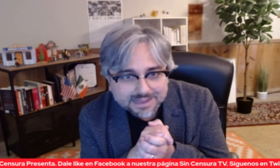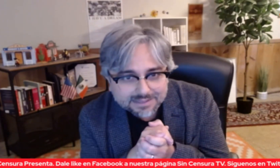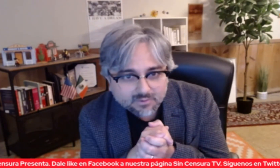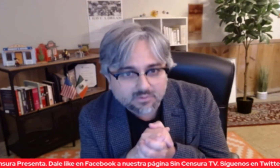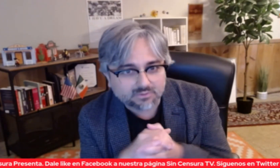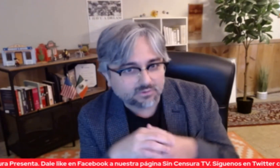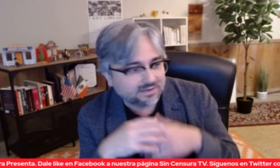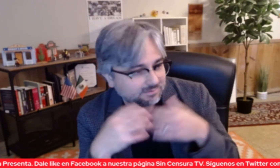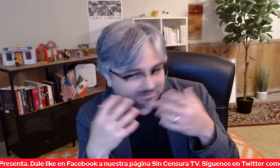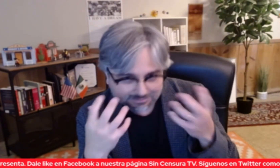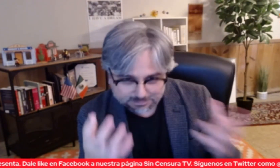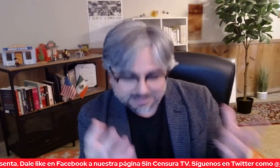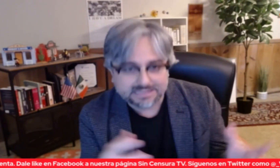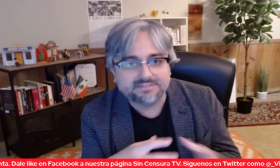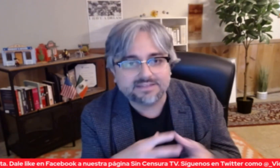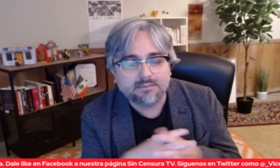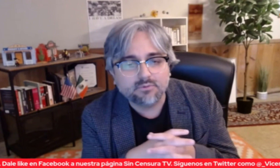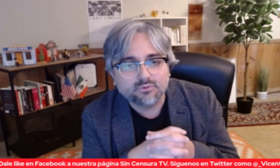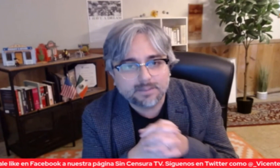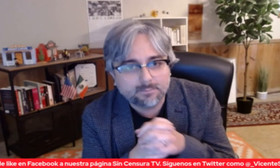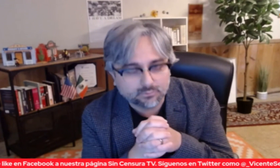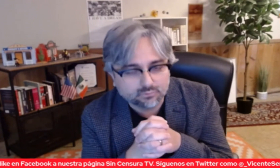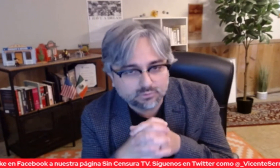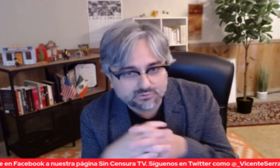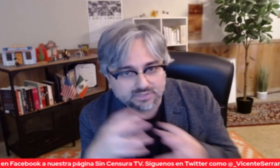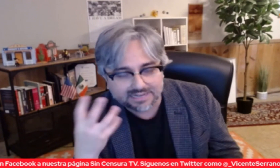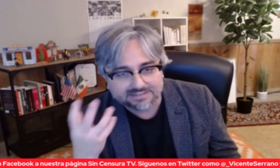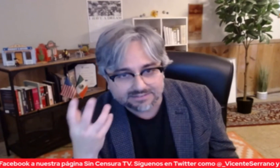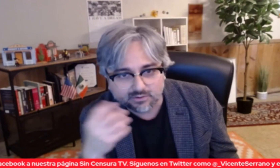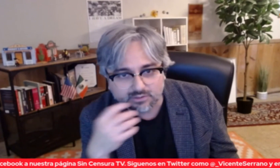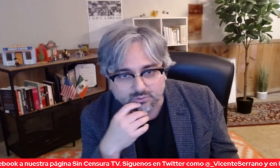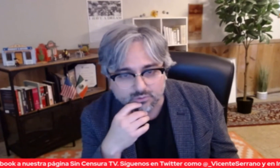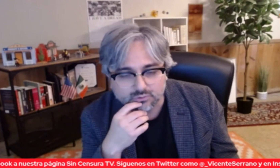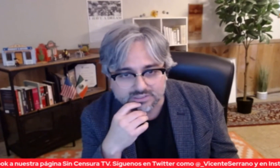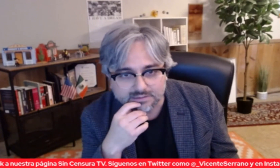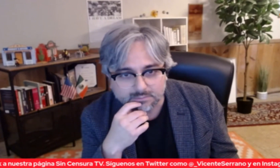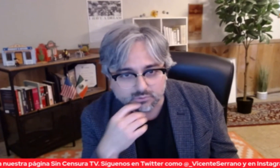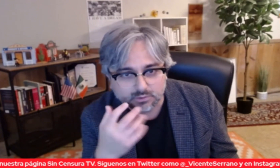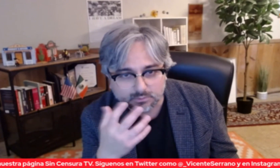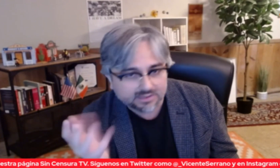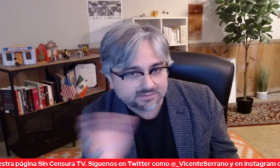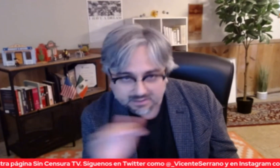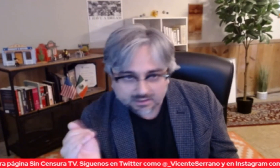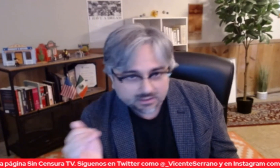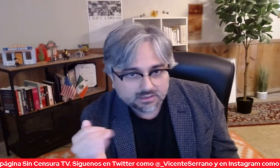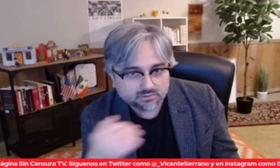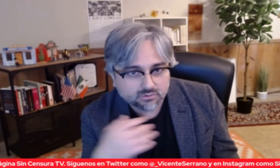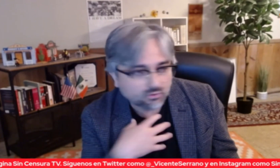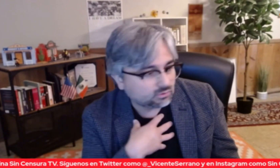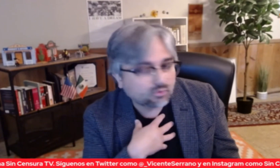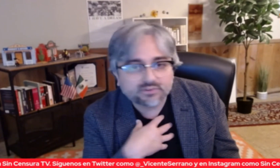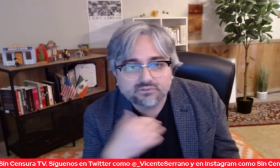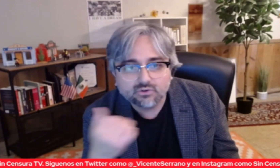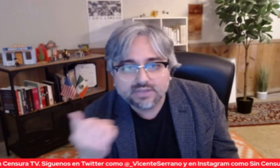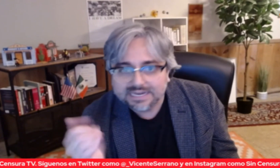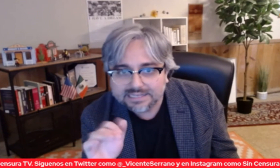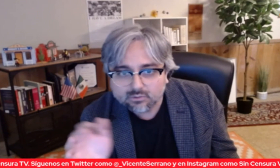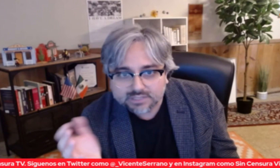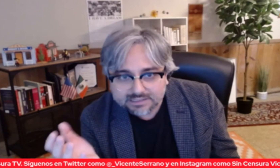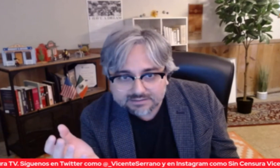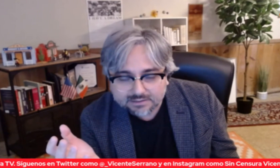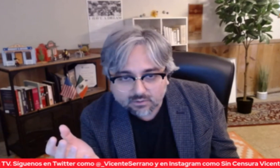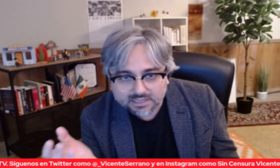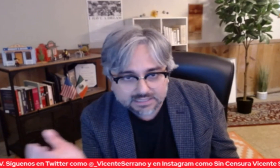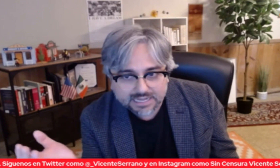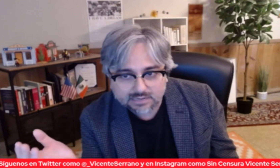en el pasado, cuando la pandemia estaba muy dura, por supuesto que era necesario que todos utilizáramos cubrebocas. No cuestiono que alguien